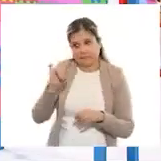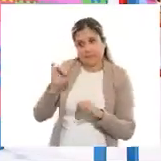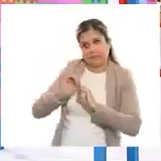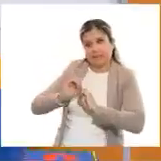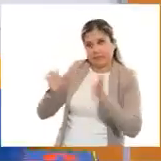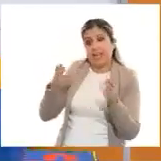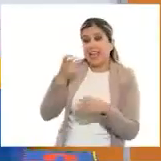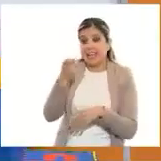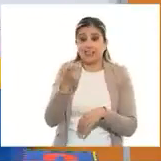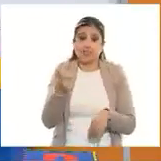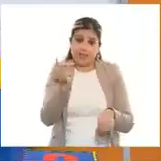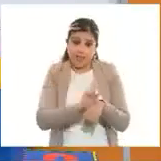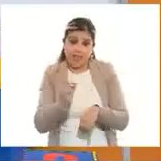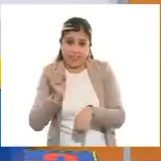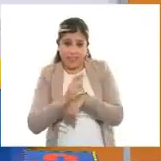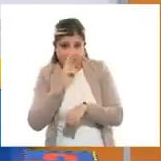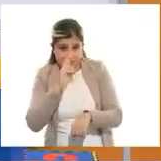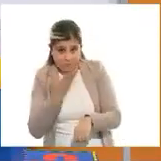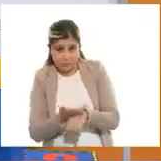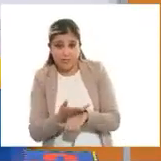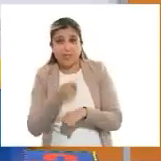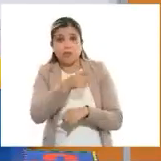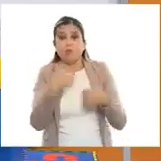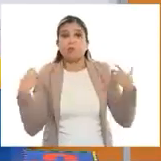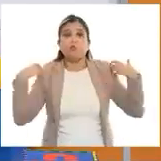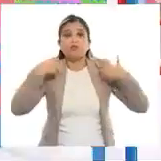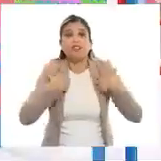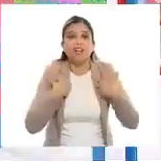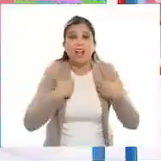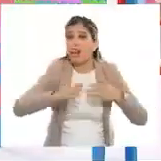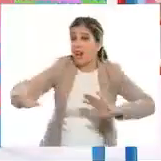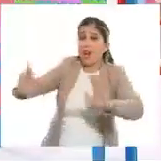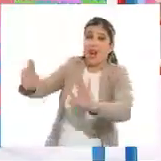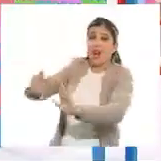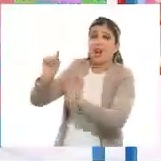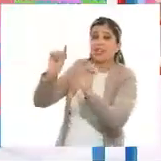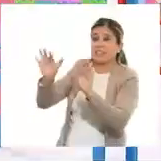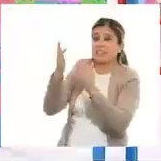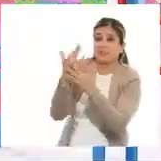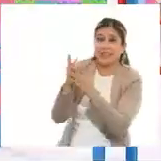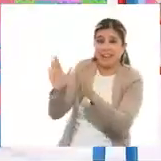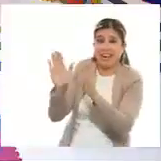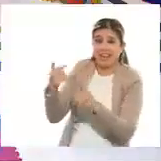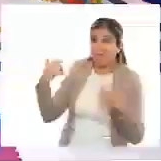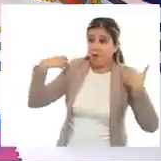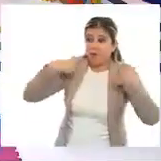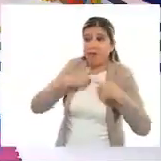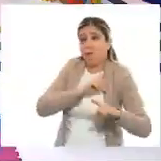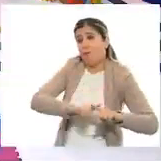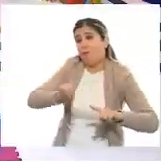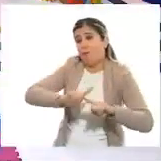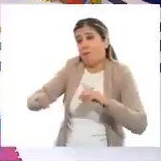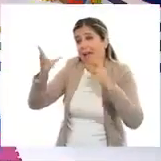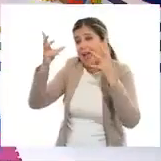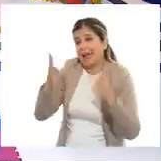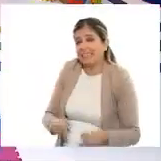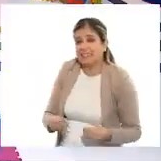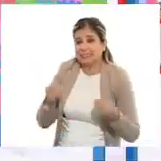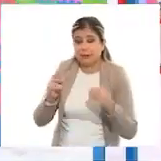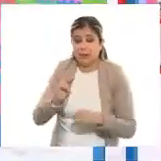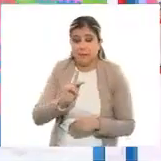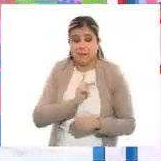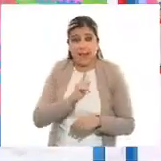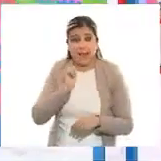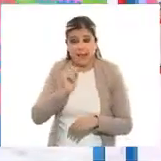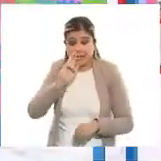día a día. Muy bien, Ela. Entonces tu mochila tiene... No, maestra Leni, espérame. No te he enseñado todo lo que trae mi mochila. Dijimos que es mi mochila